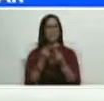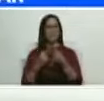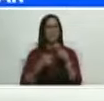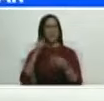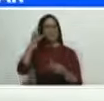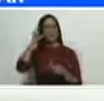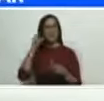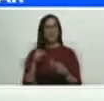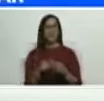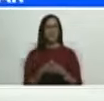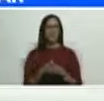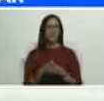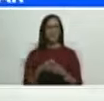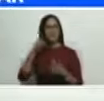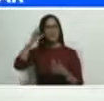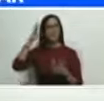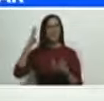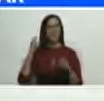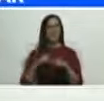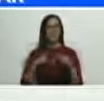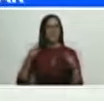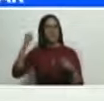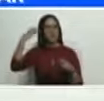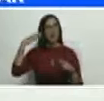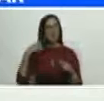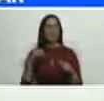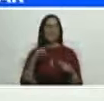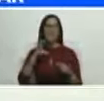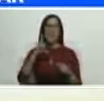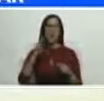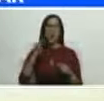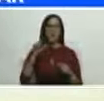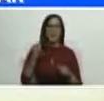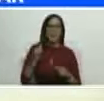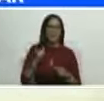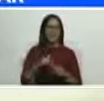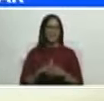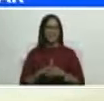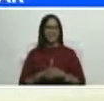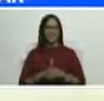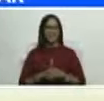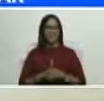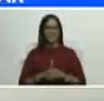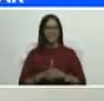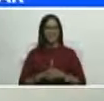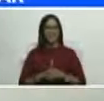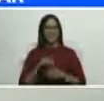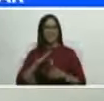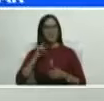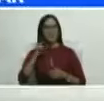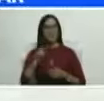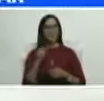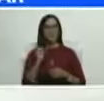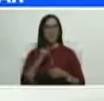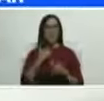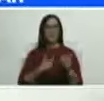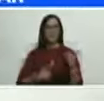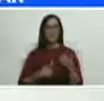que Dios la llene de luz el si está con nosotros Porque estás tú Claro que sí presidente